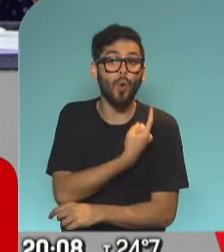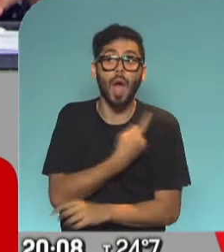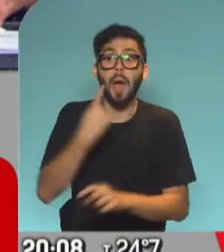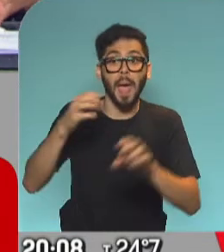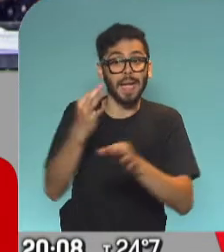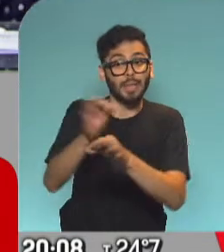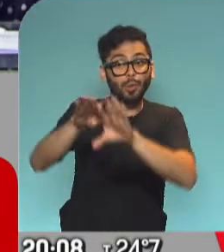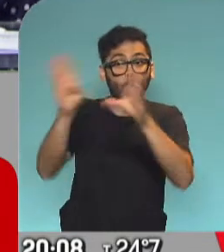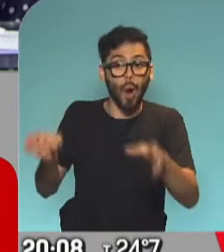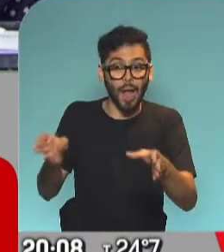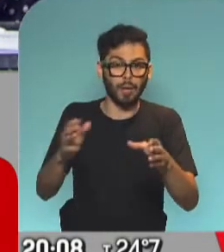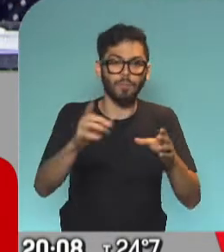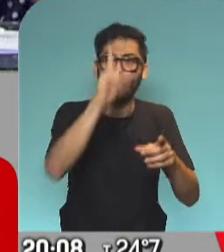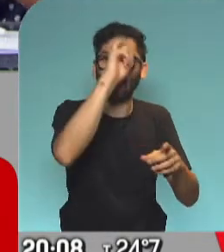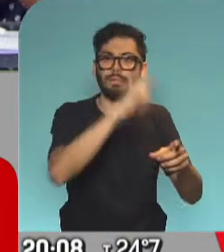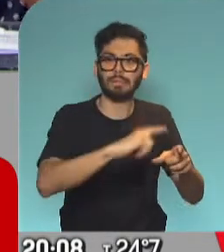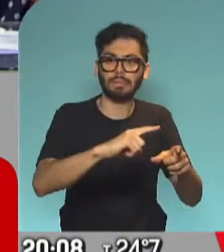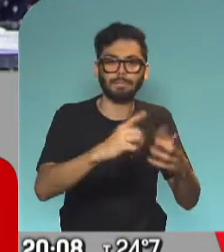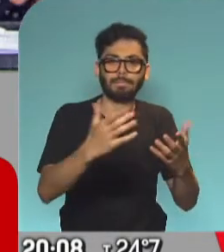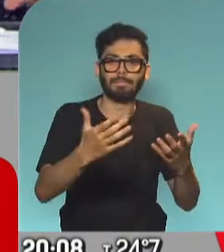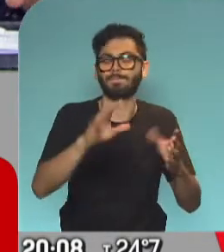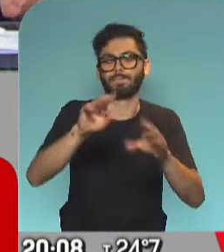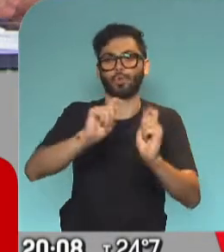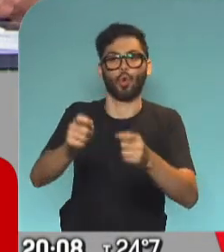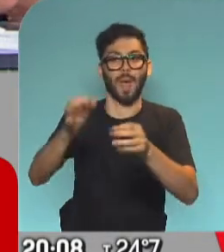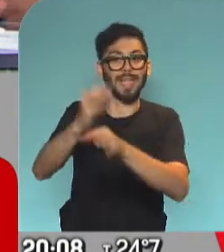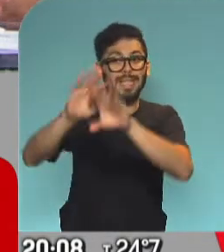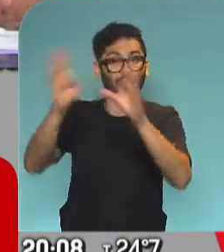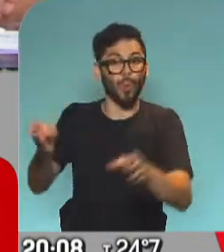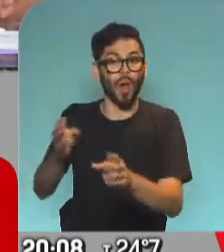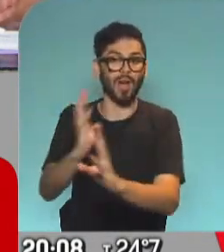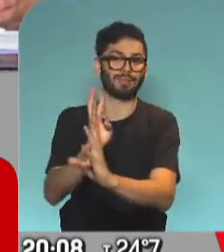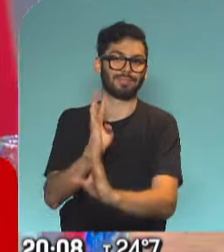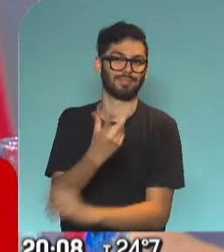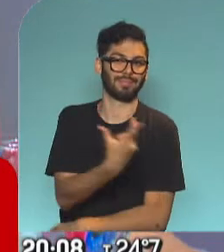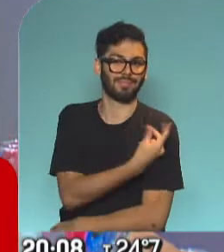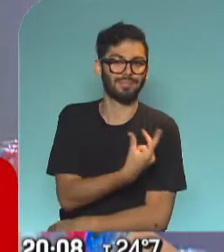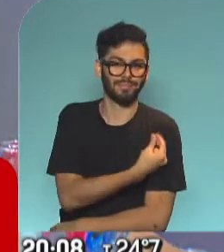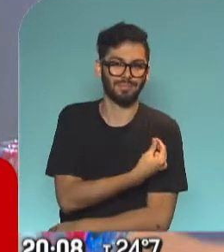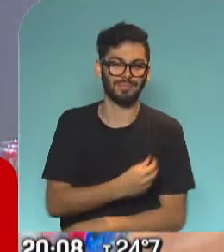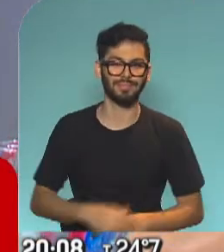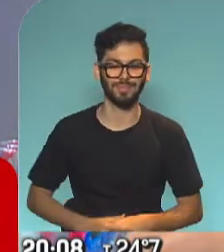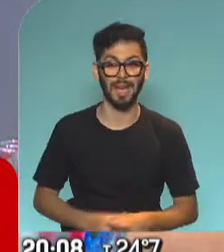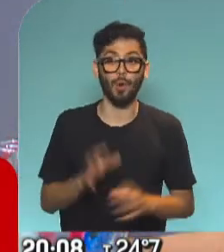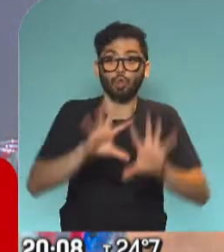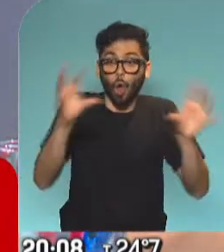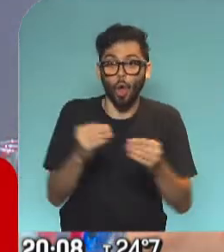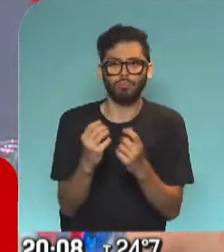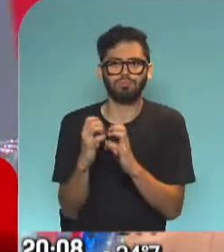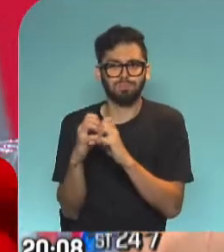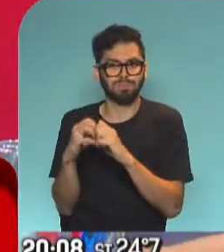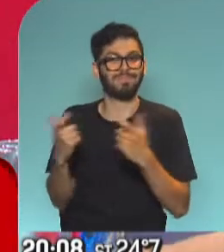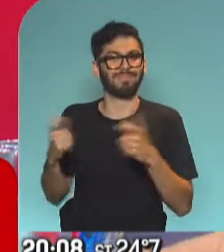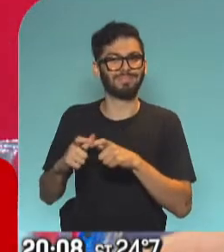que ese es todavía el relevamiento que falta, es lo que se está haciendo y cómo va a empezar a trabajar este comité. Esto casi que viene de la mano, Lu, de lo que veníamos hablando